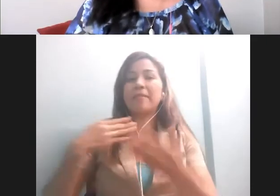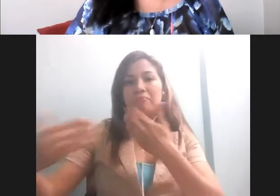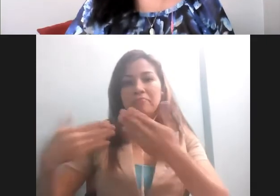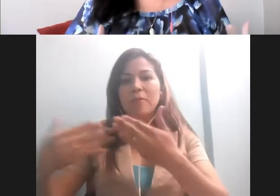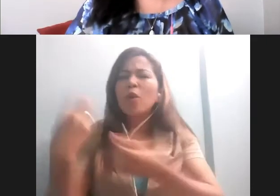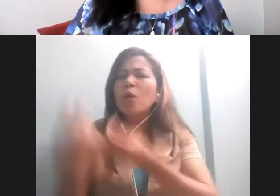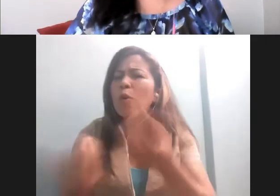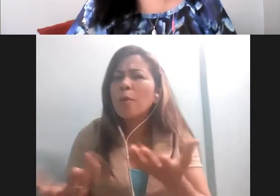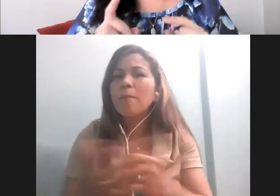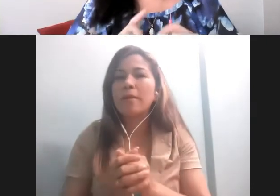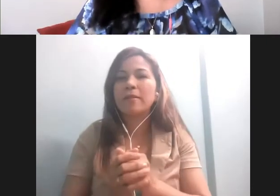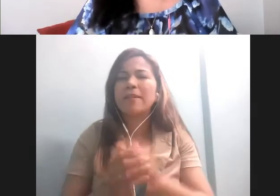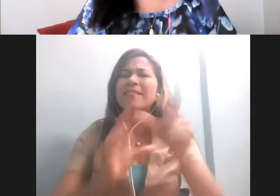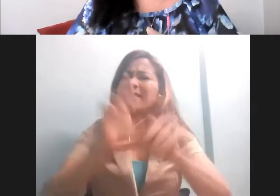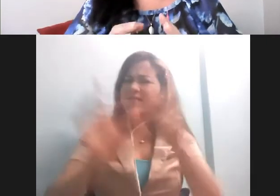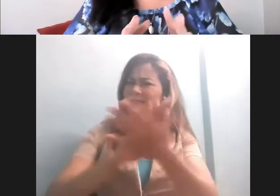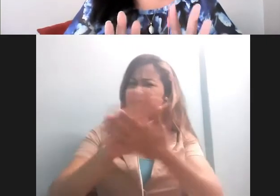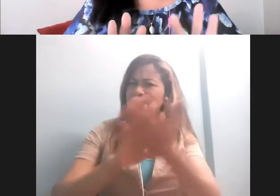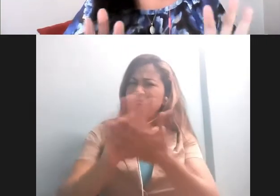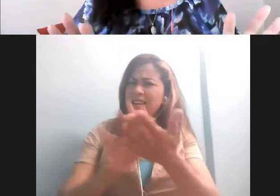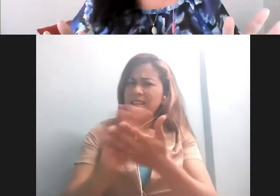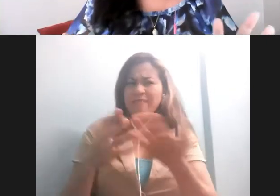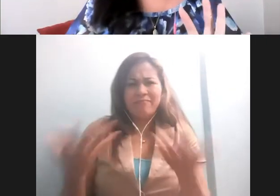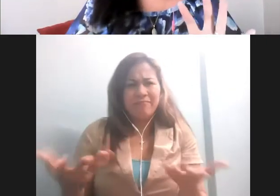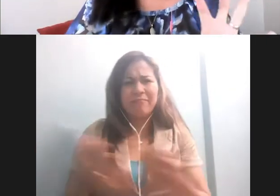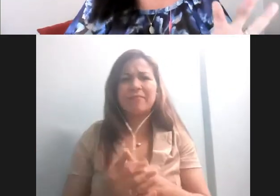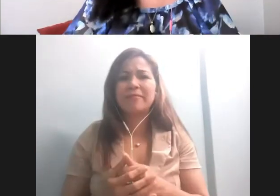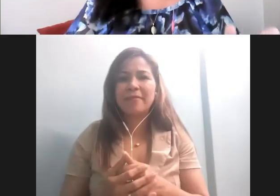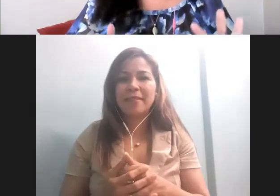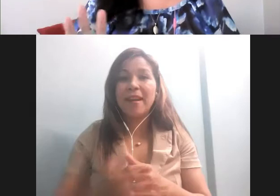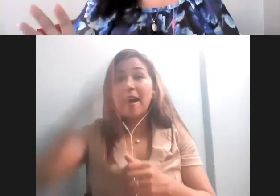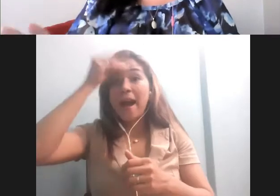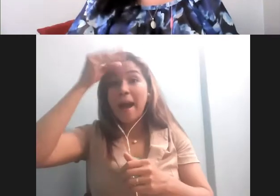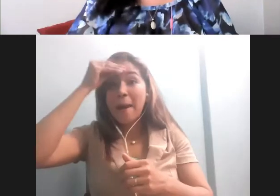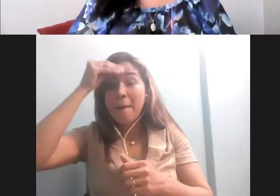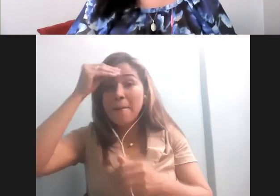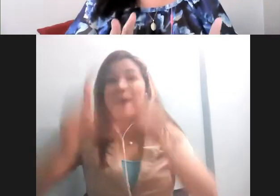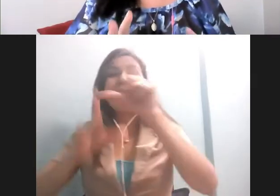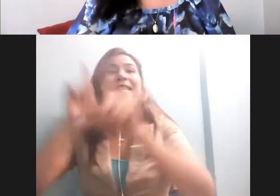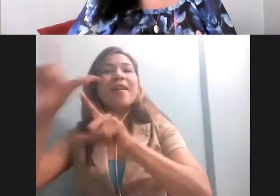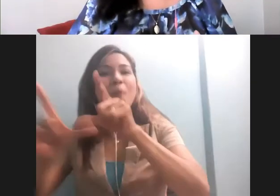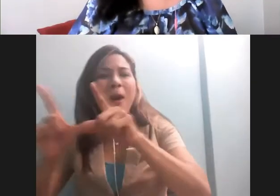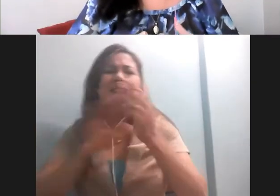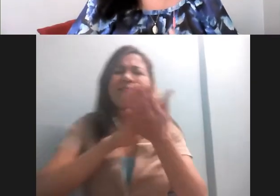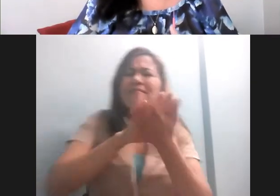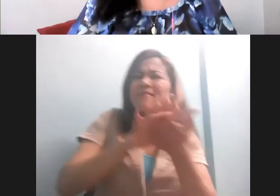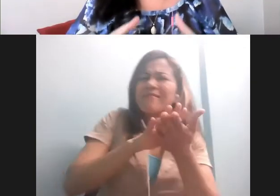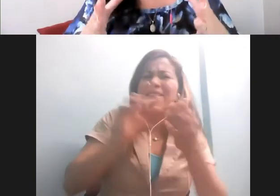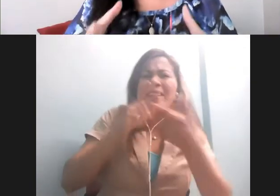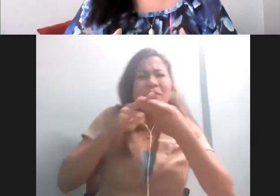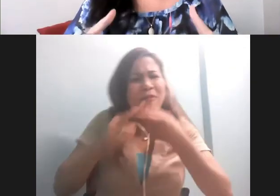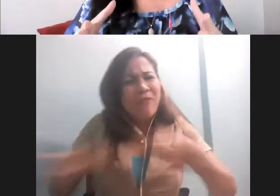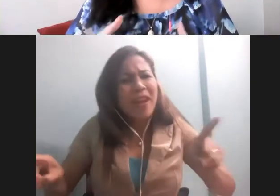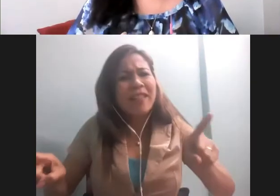la lengua de señas, dejando claro que aprendí la diferencia entre lenguaje y lengua, que ya ellos también me van a contar, porque vamos a hablar de